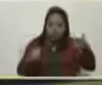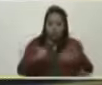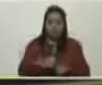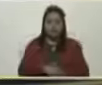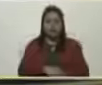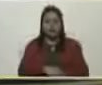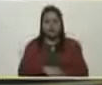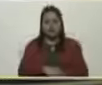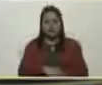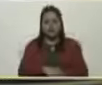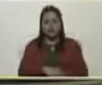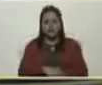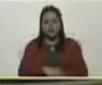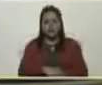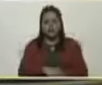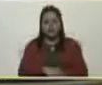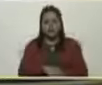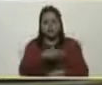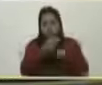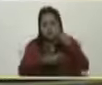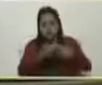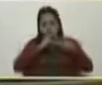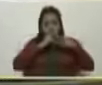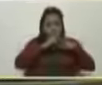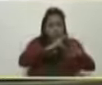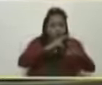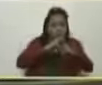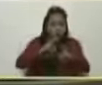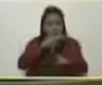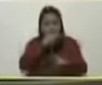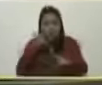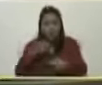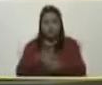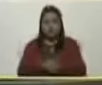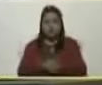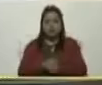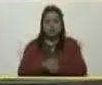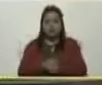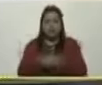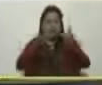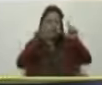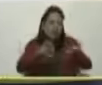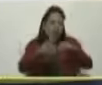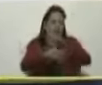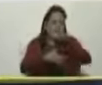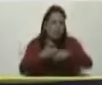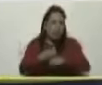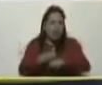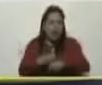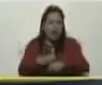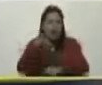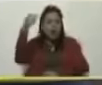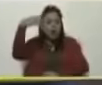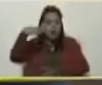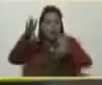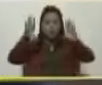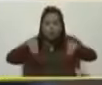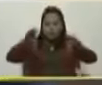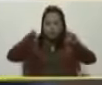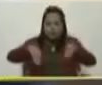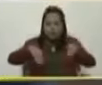ir dándole respuestas y disminuir las fallas y los apagones. Nosotros con recursos a la